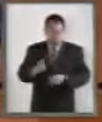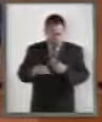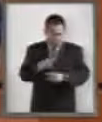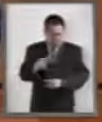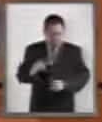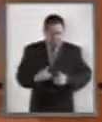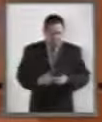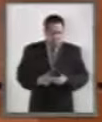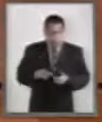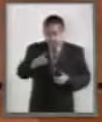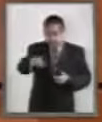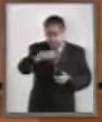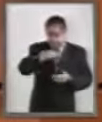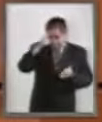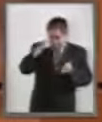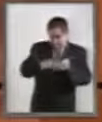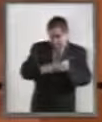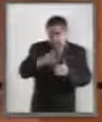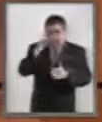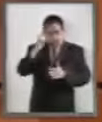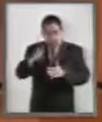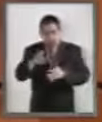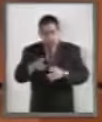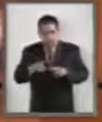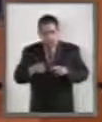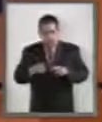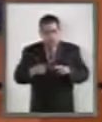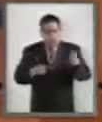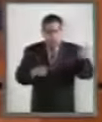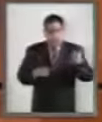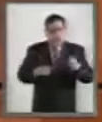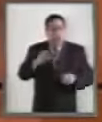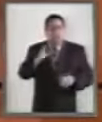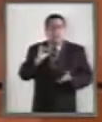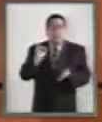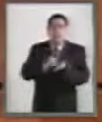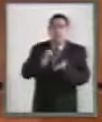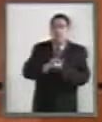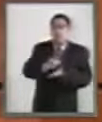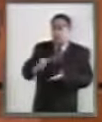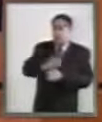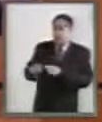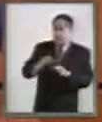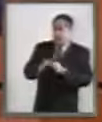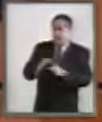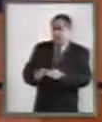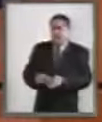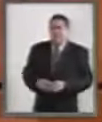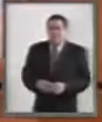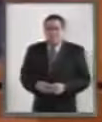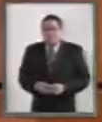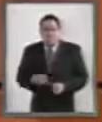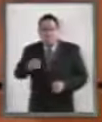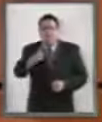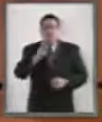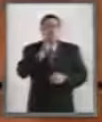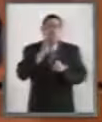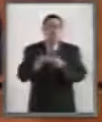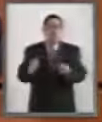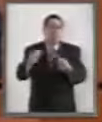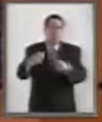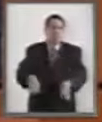¿verdad? ¿Y ustedes creen que van a pagar los impuestos que le están quitando a Pemex? que nos están matando todos los días,